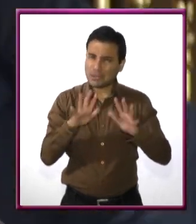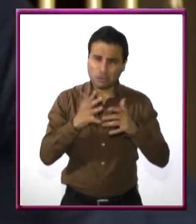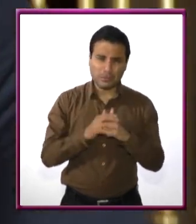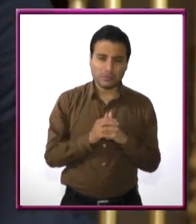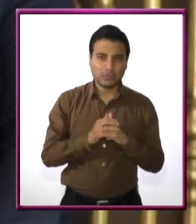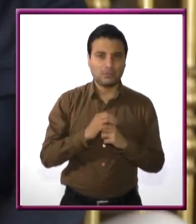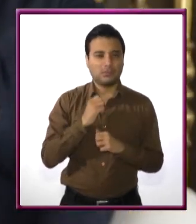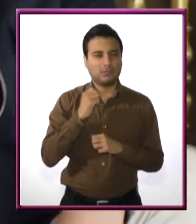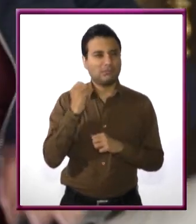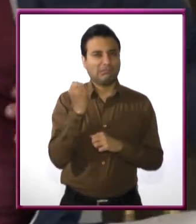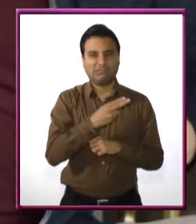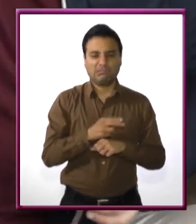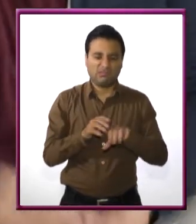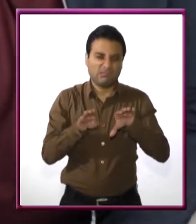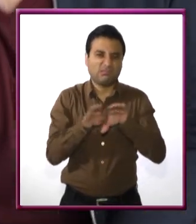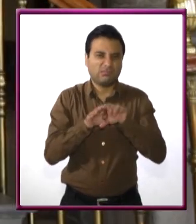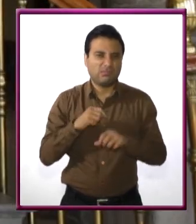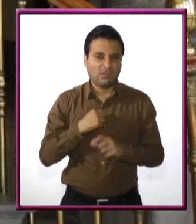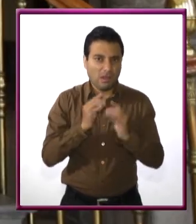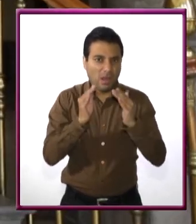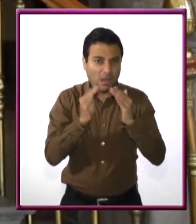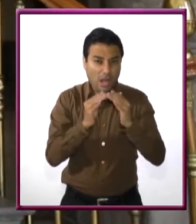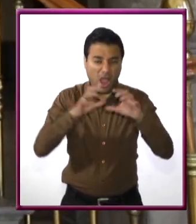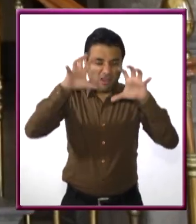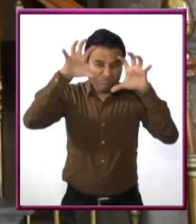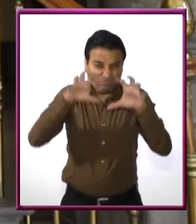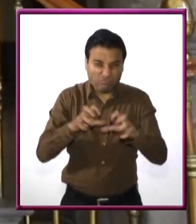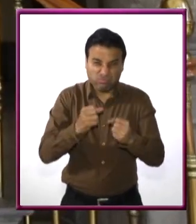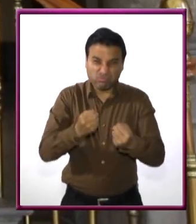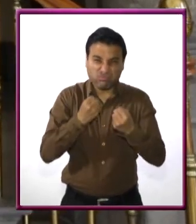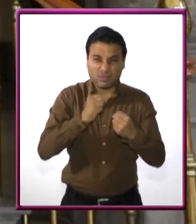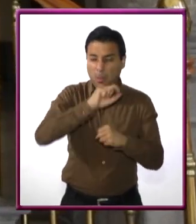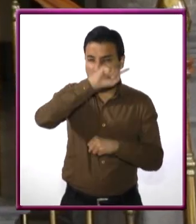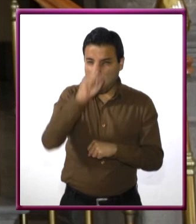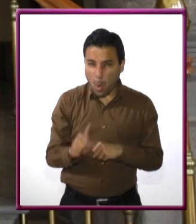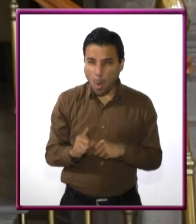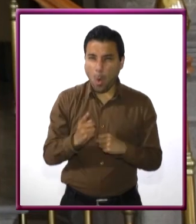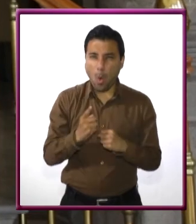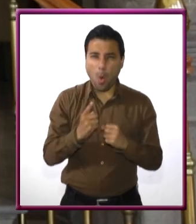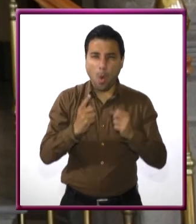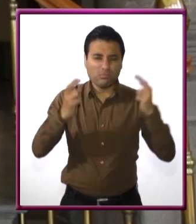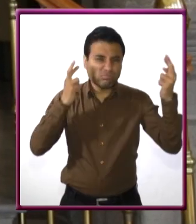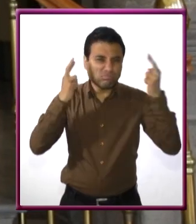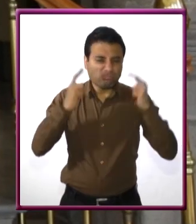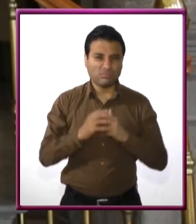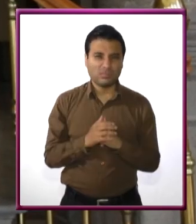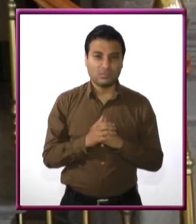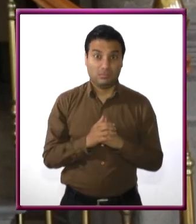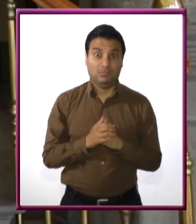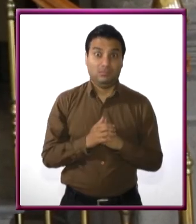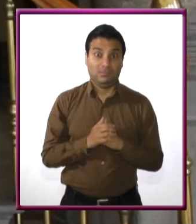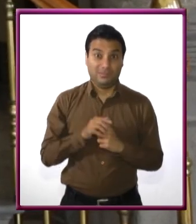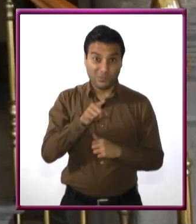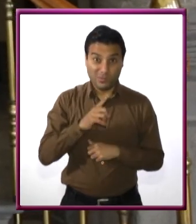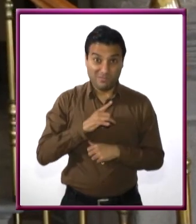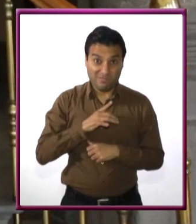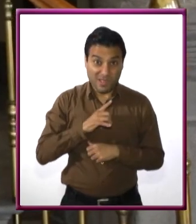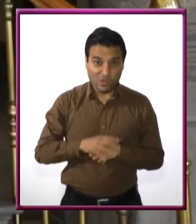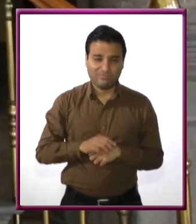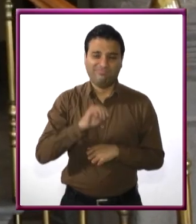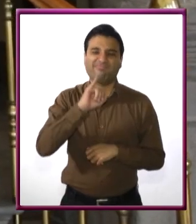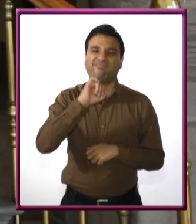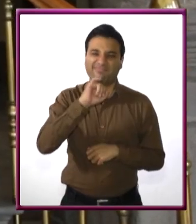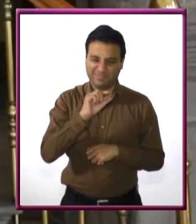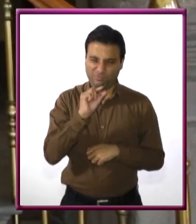pero poquito. ¡Ay, qué suertudo, la verdad! Por mi casa llovía a cántaros con relámpagos y truenos. ¿Te dan miedo los relámpagos y